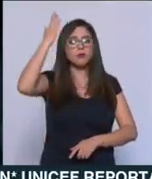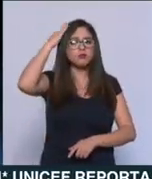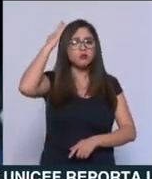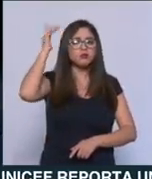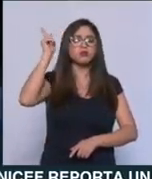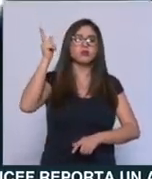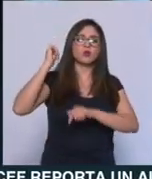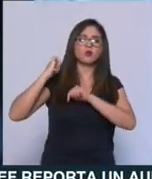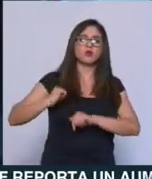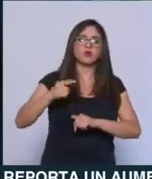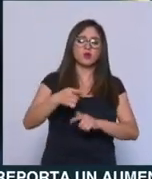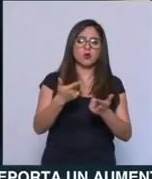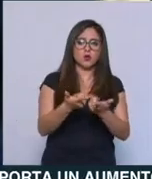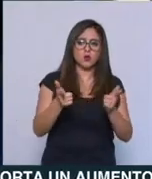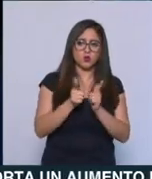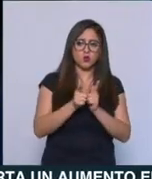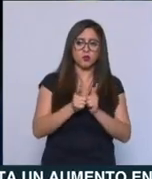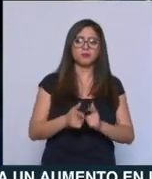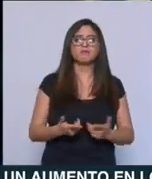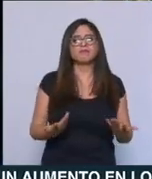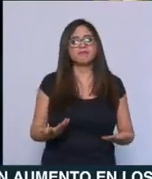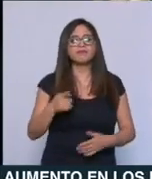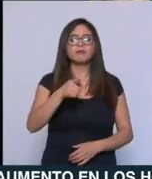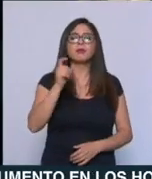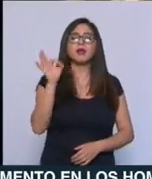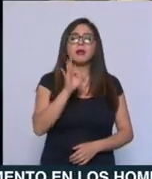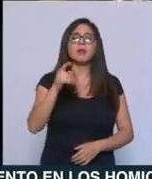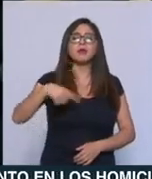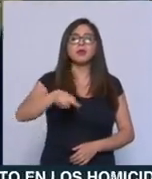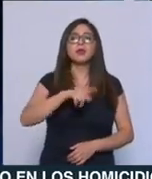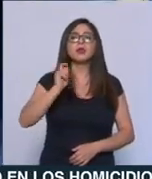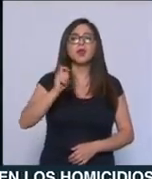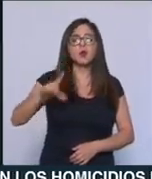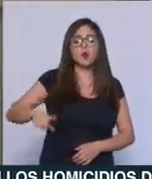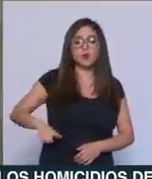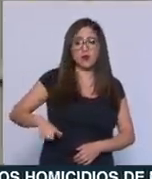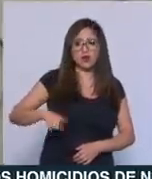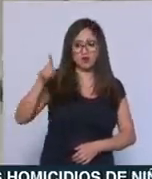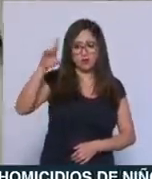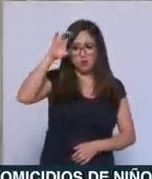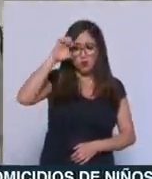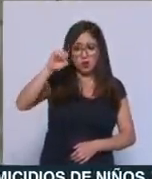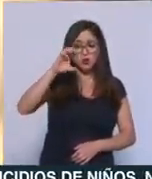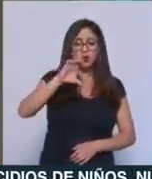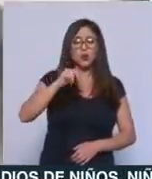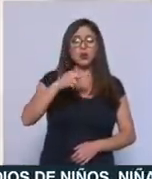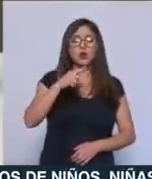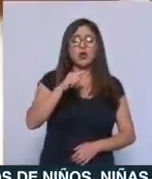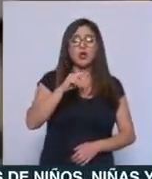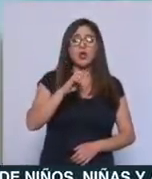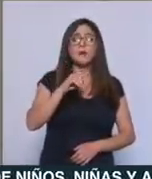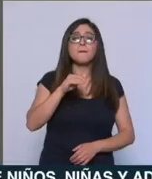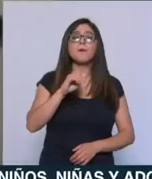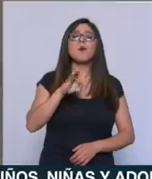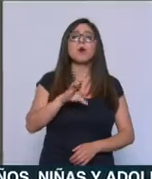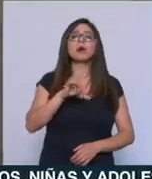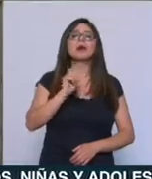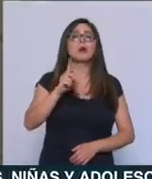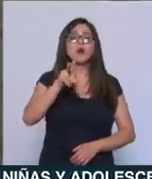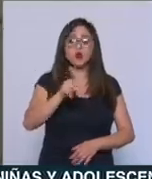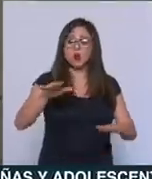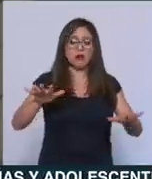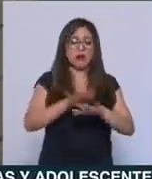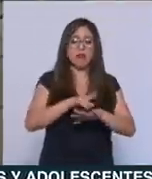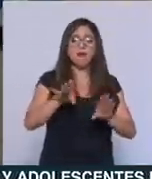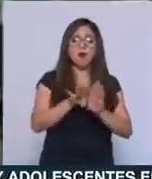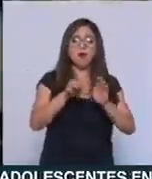esta corporación y señalaba incluso Cuauhtémoc Blanco Bravo que uno de los motivos principales por los cuales no se cambia la estrategia de